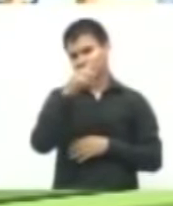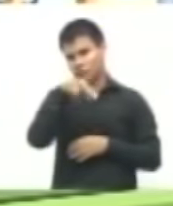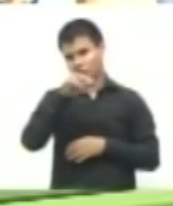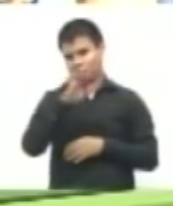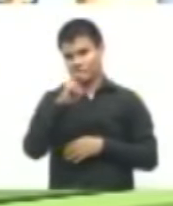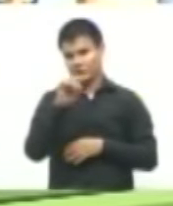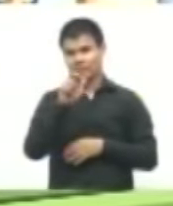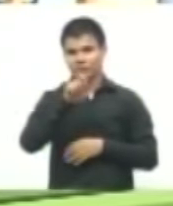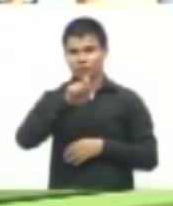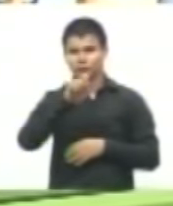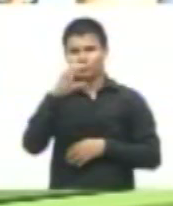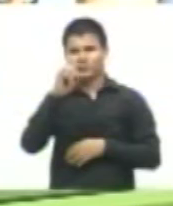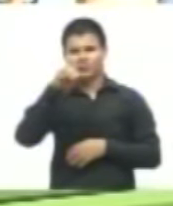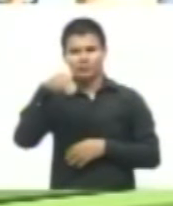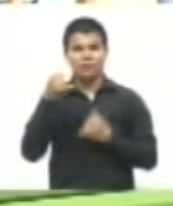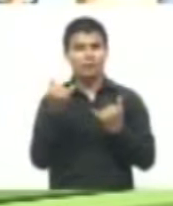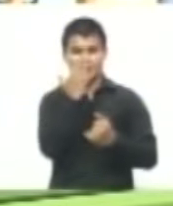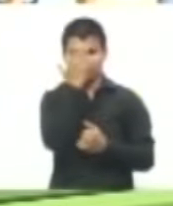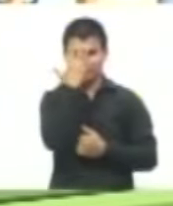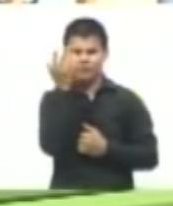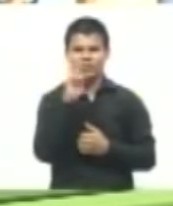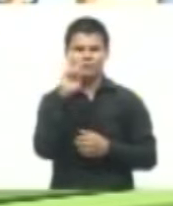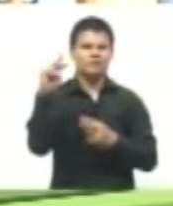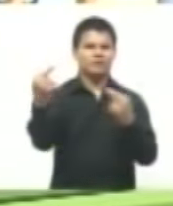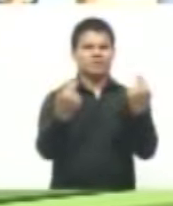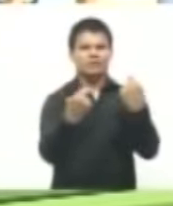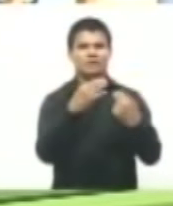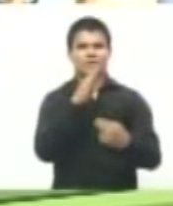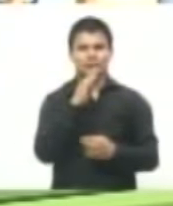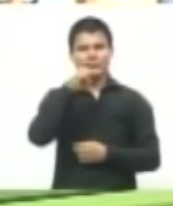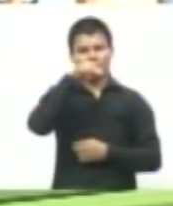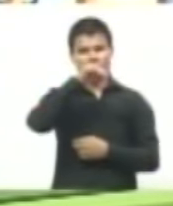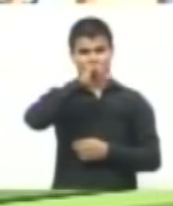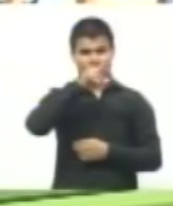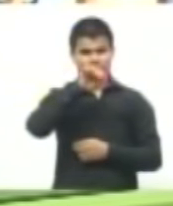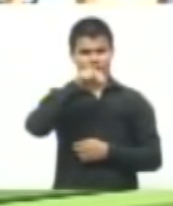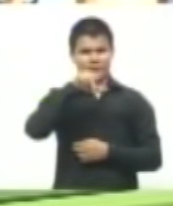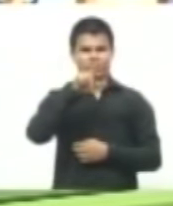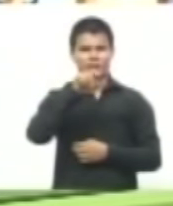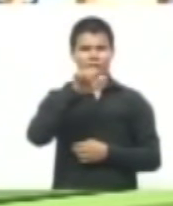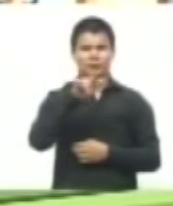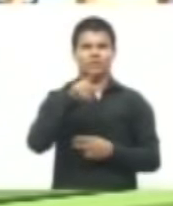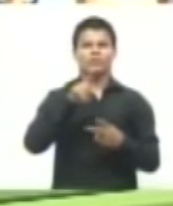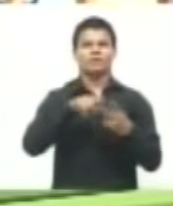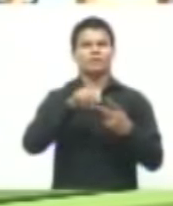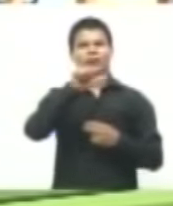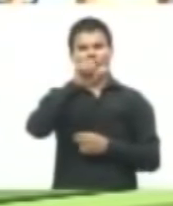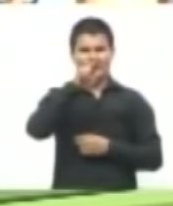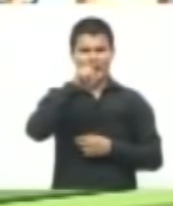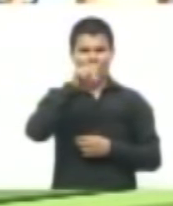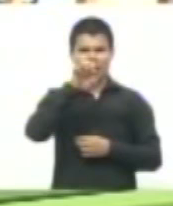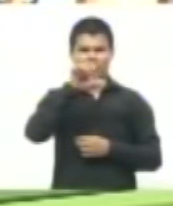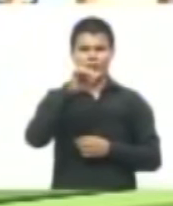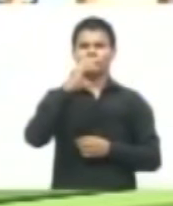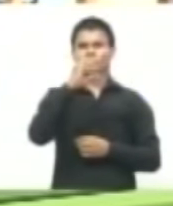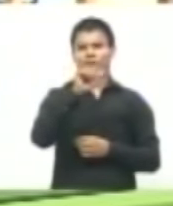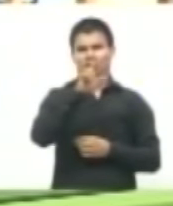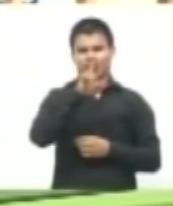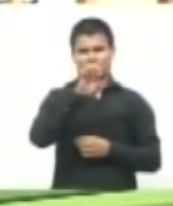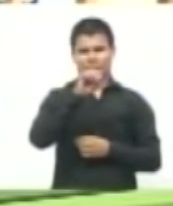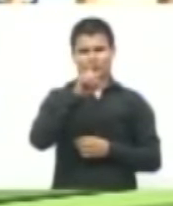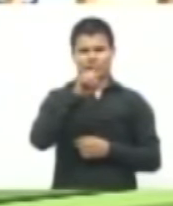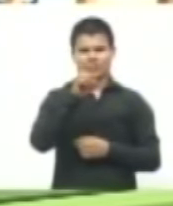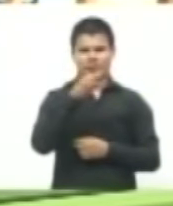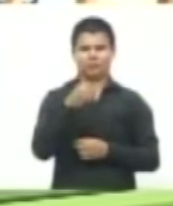Facebook. Desde nuestro directo está Juan Manuel Salas, está Darío Alfonso, Antero González, también está Carlos Alberto García,